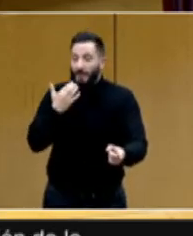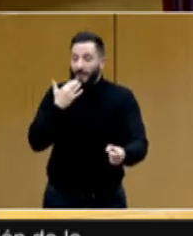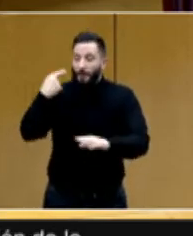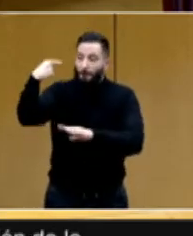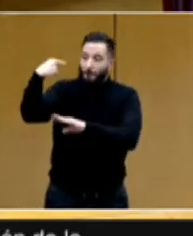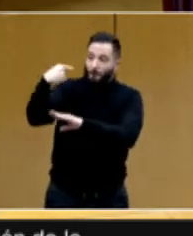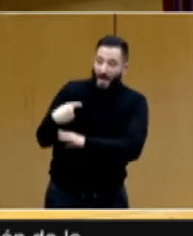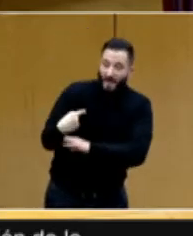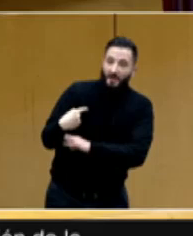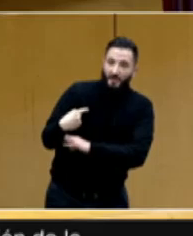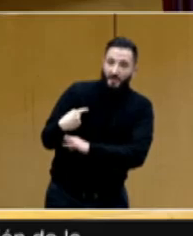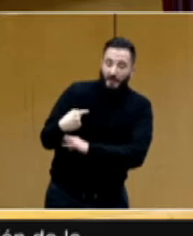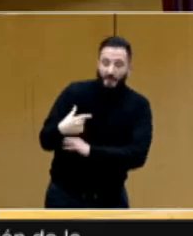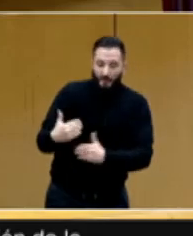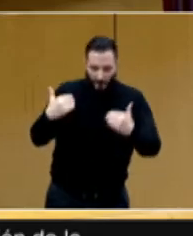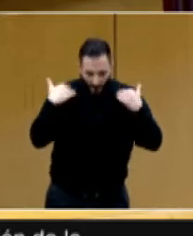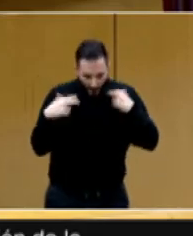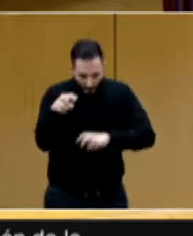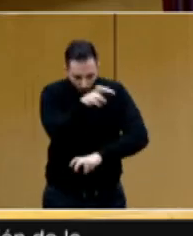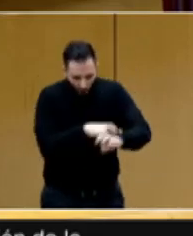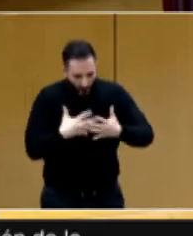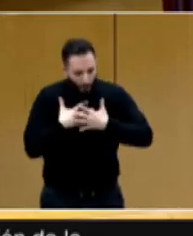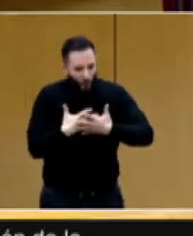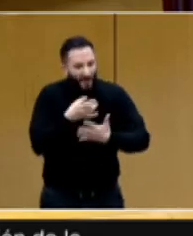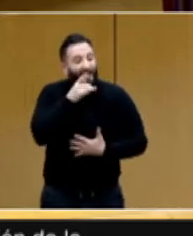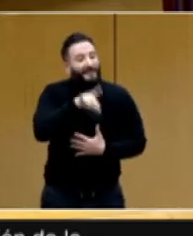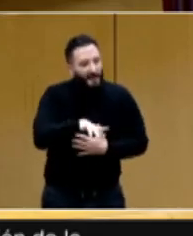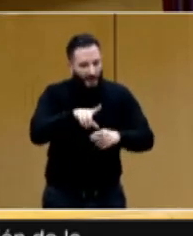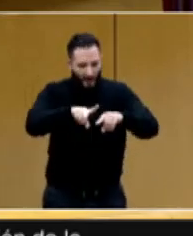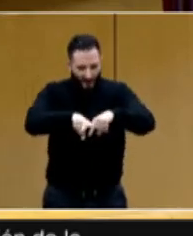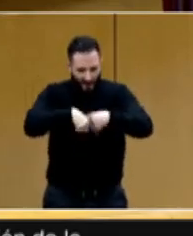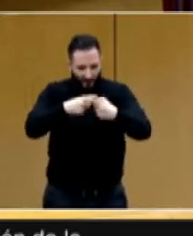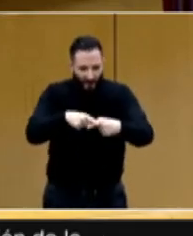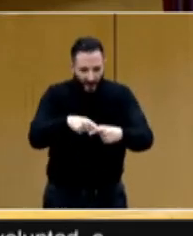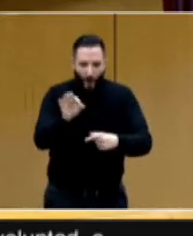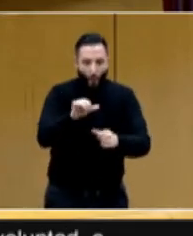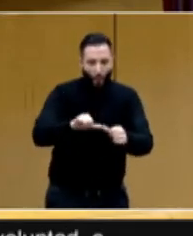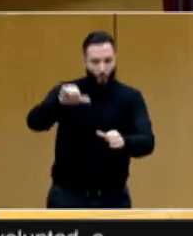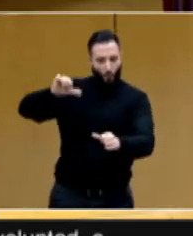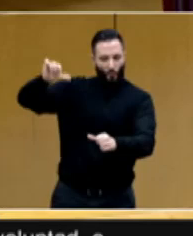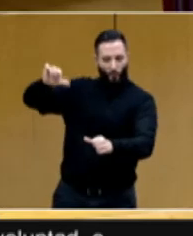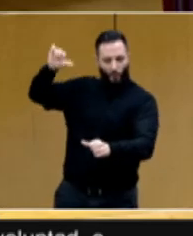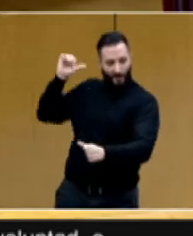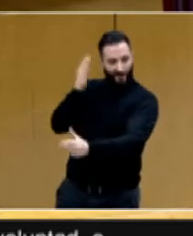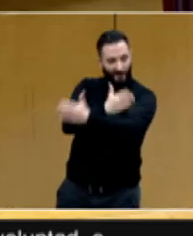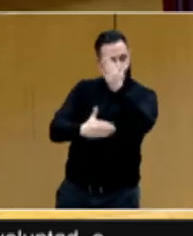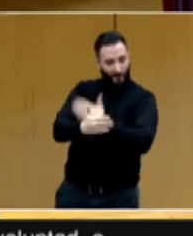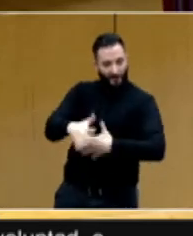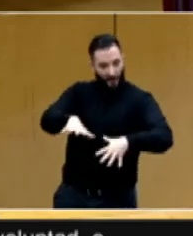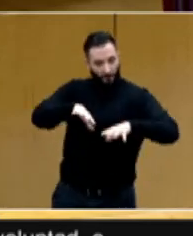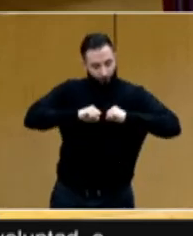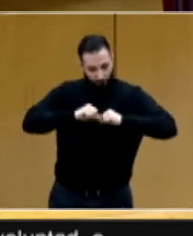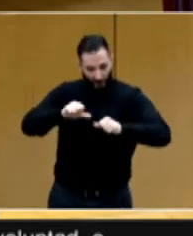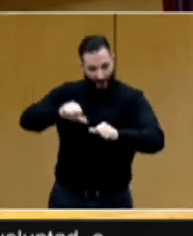el Buscar esa voluntad o bien en la familia o bien en la historia y trayectoria de esa persona antes de haber visto mermadas sus facultades